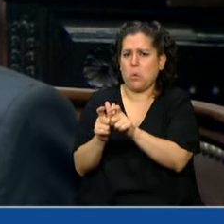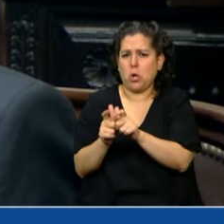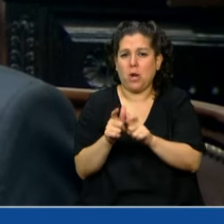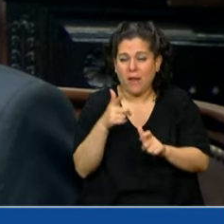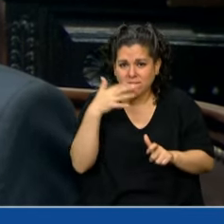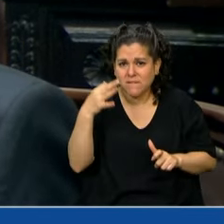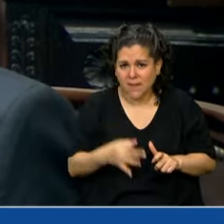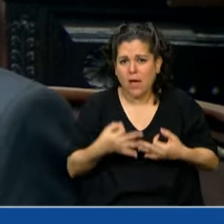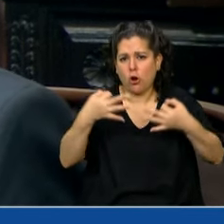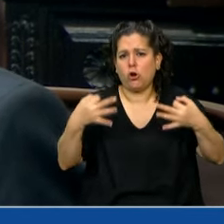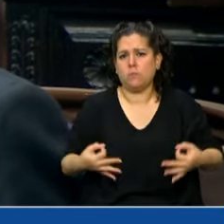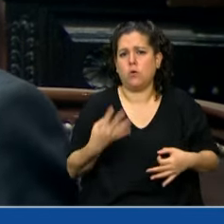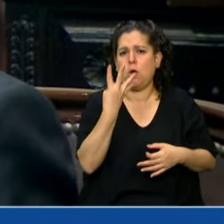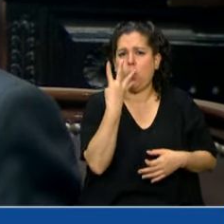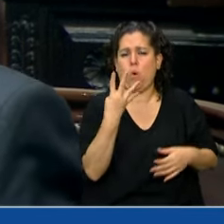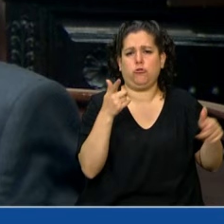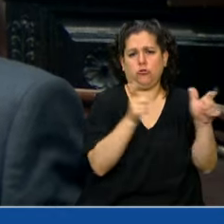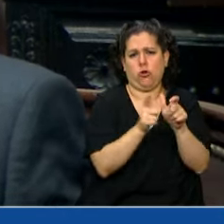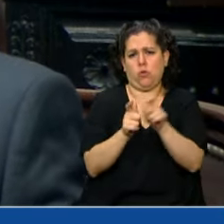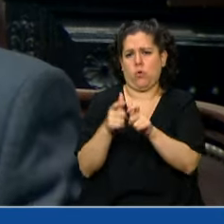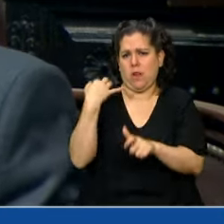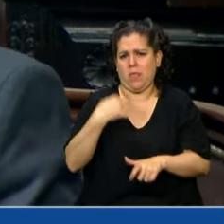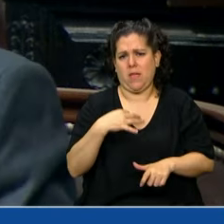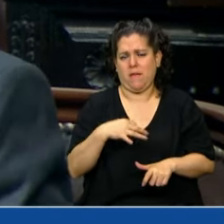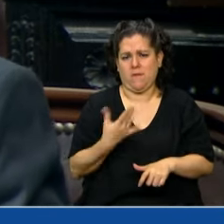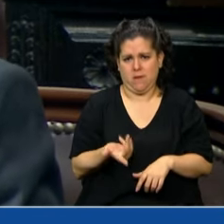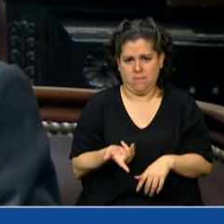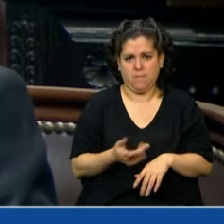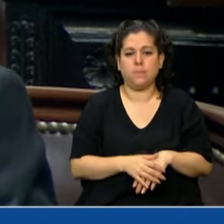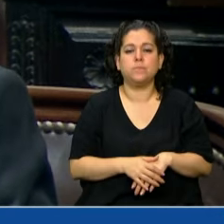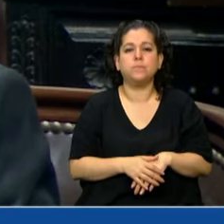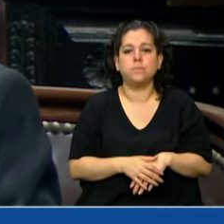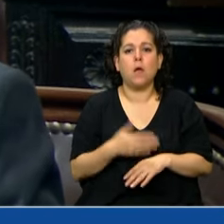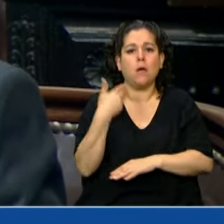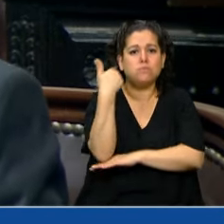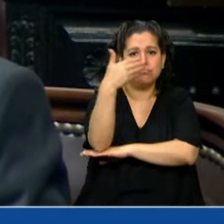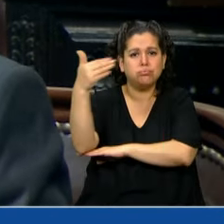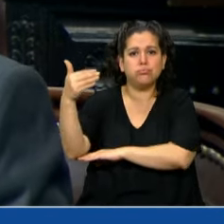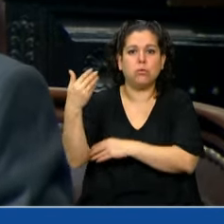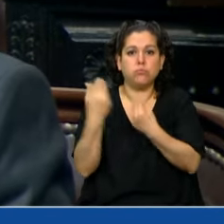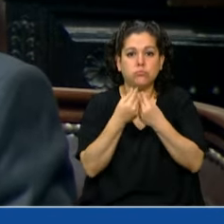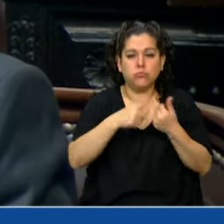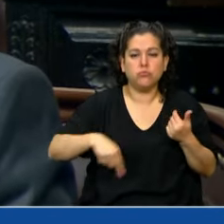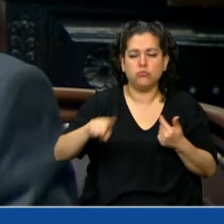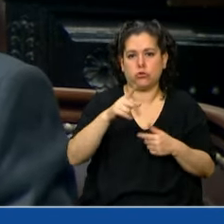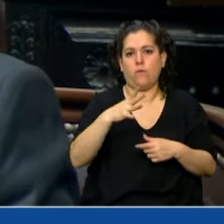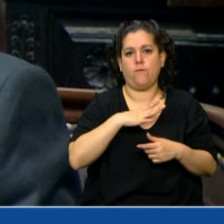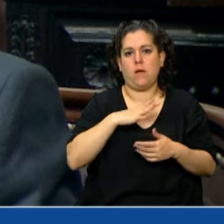hecho en reuniones muchas de las exposiciones quedaron